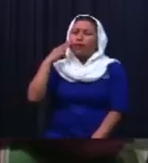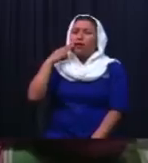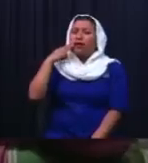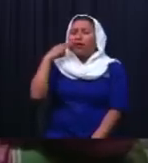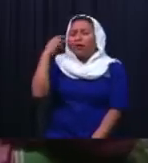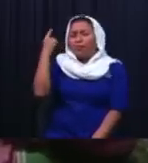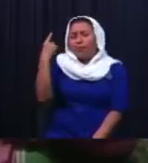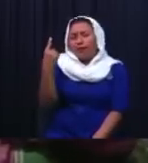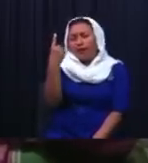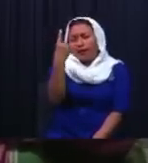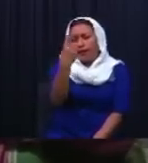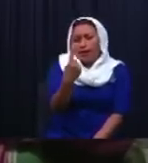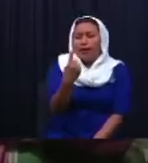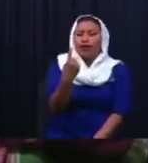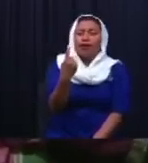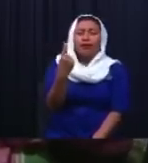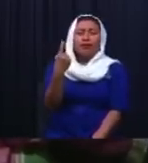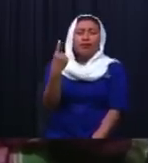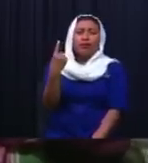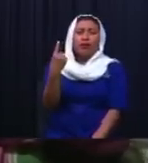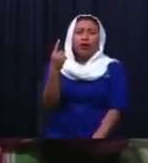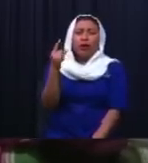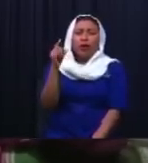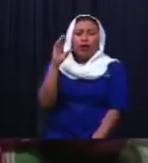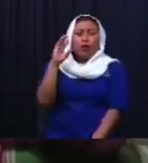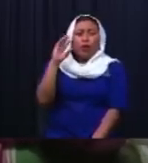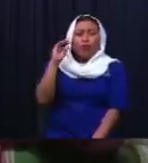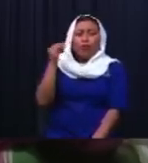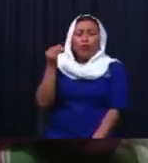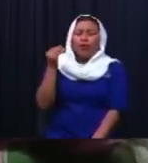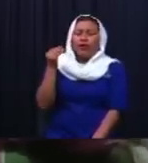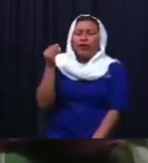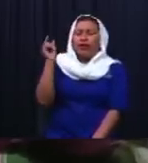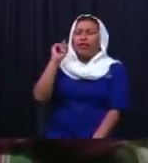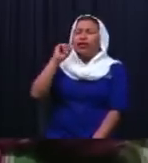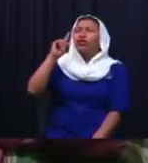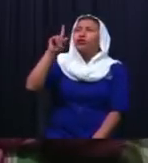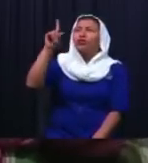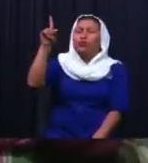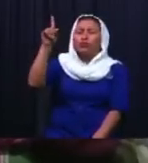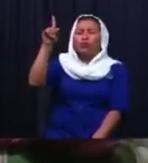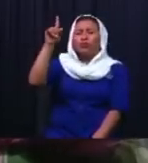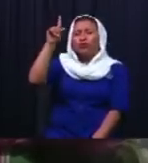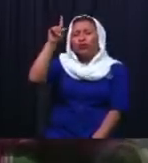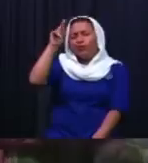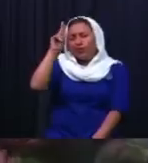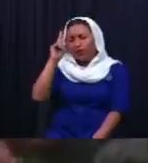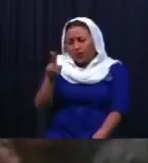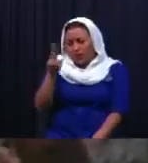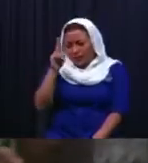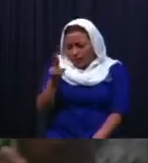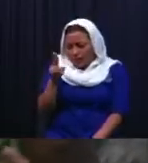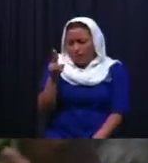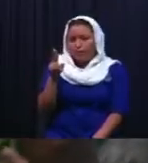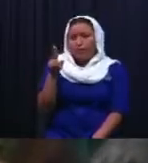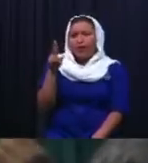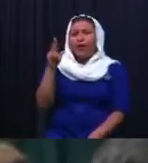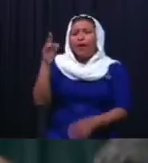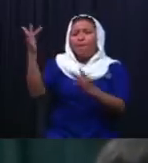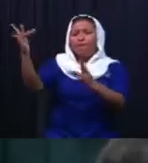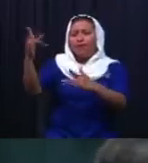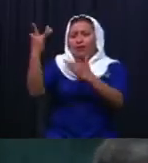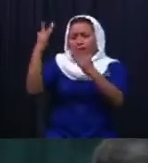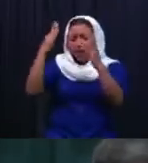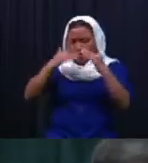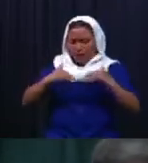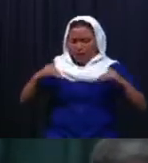cada uno. Porque no cabe duda, Señor, que tú estás interesado en restaurar, en